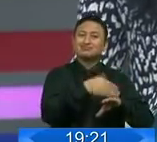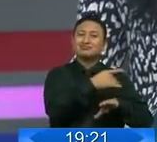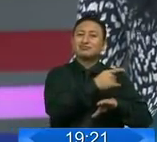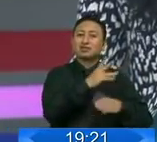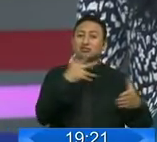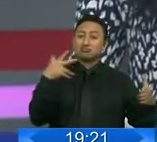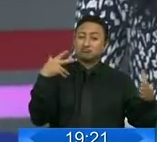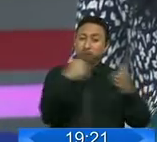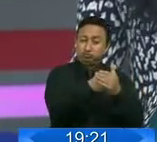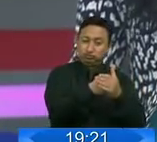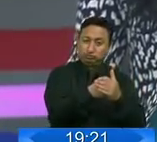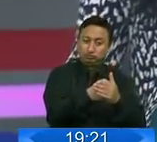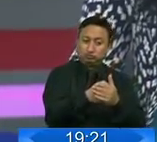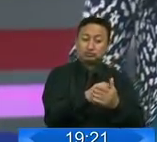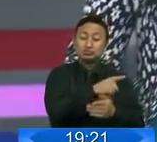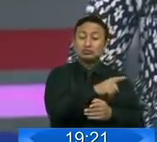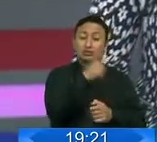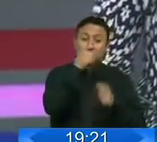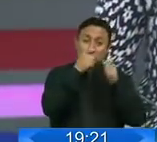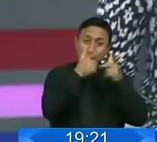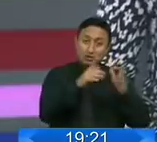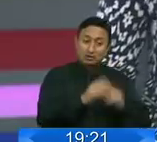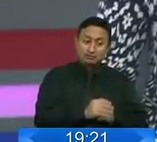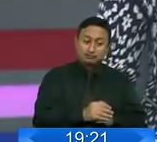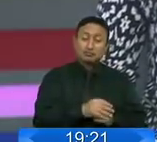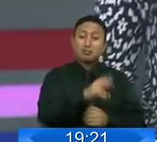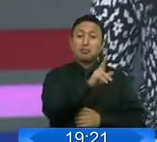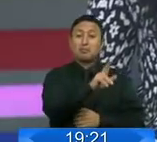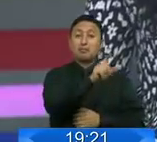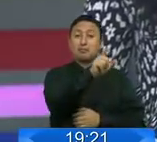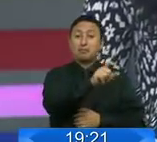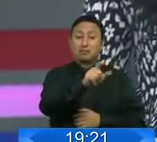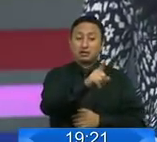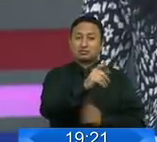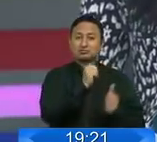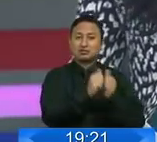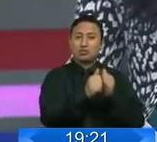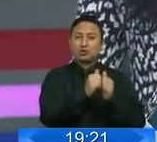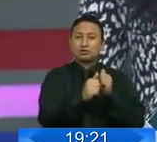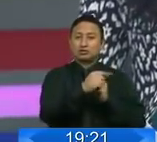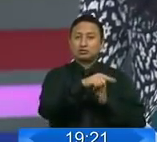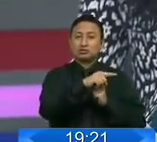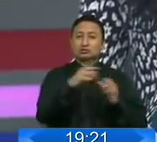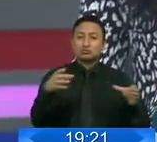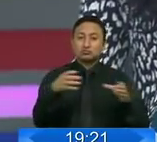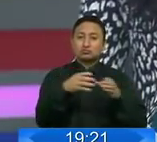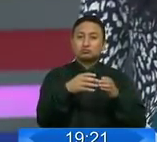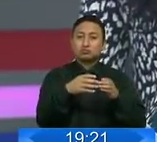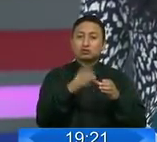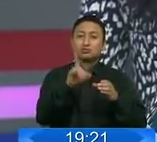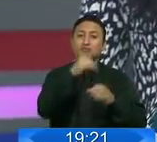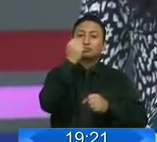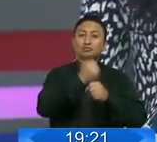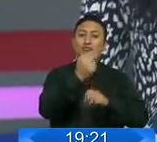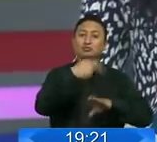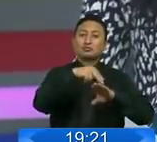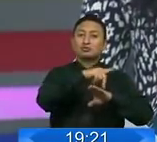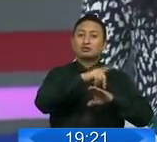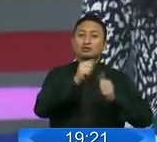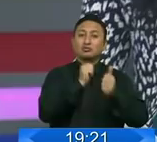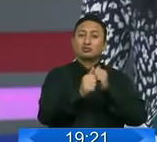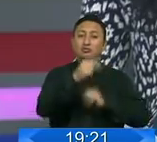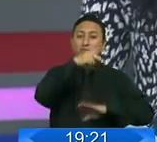Chimborazo. Según la Fiscalía, 3 de los desafortunados son deportistas pertenecientes a la Federación Deportiva de